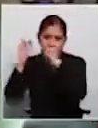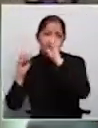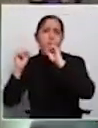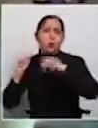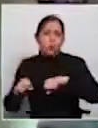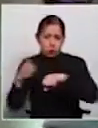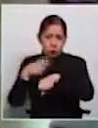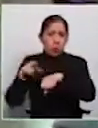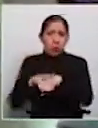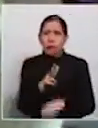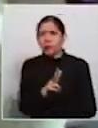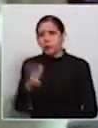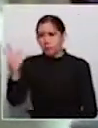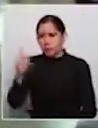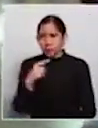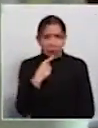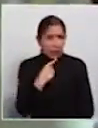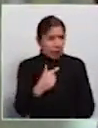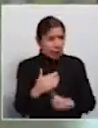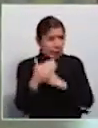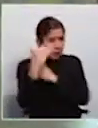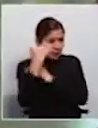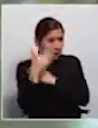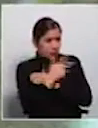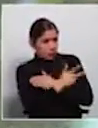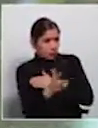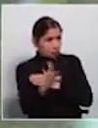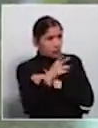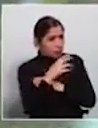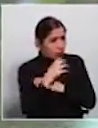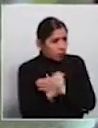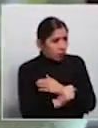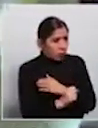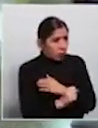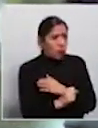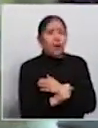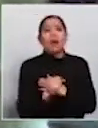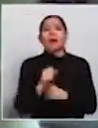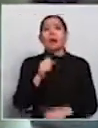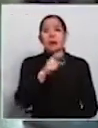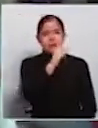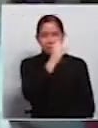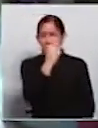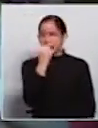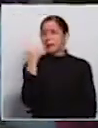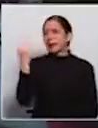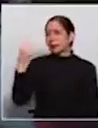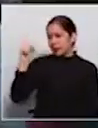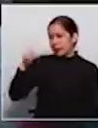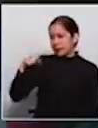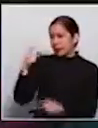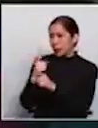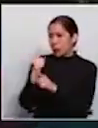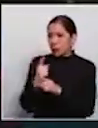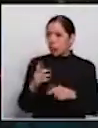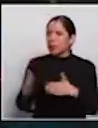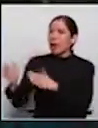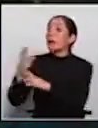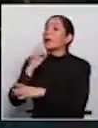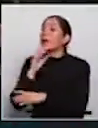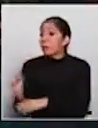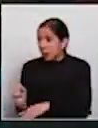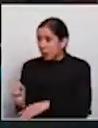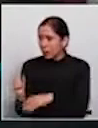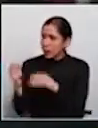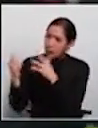a reiterar esta pregunta. ¿A Santa Cruz están saliendo por la carretera antigua? Así es, efectivamente. Solo por carretera antigua hasta una nueva